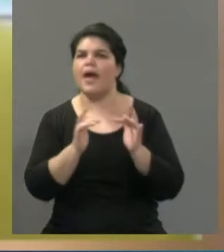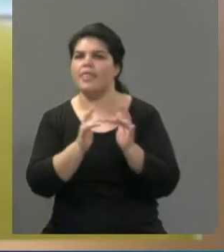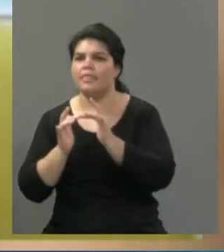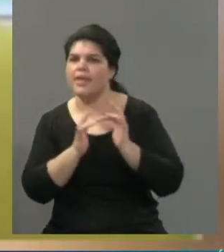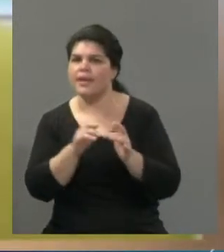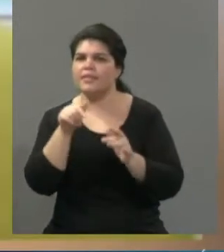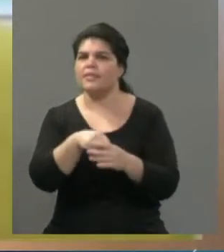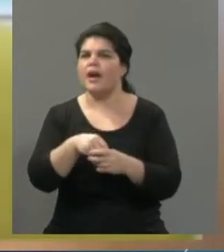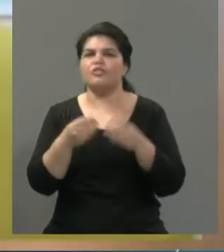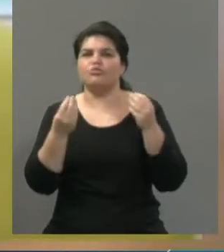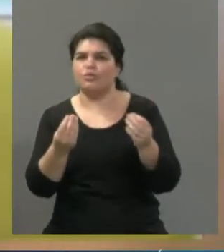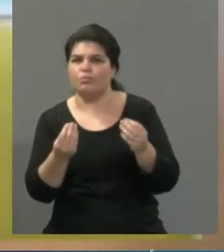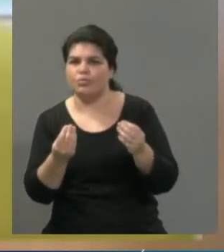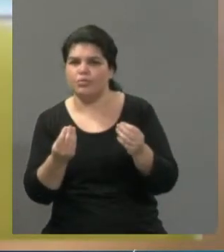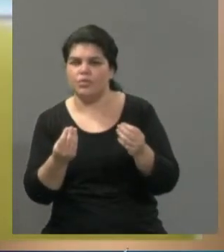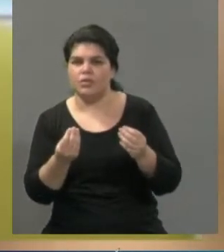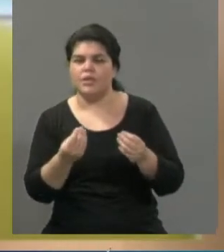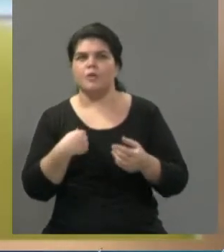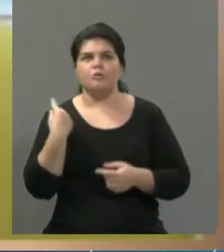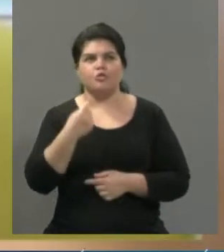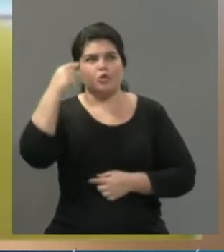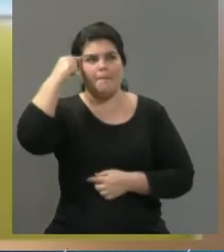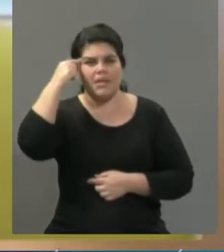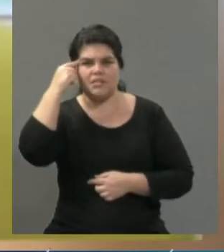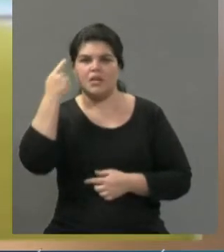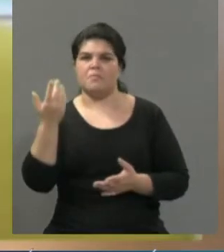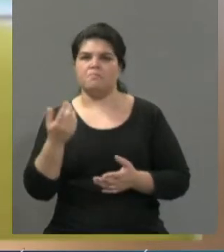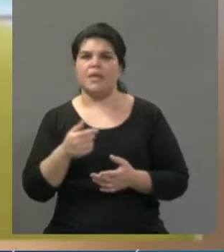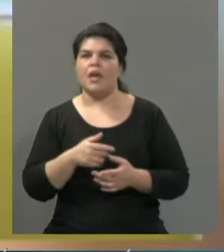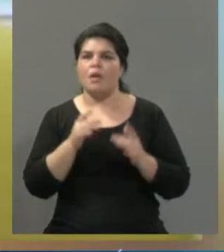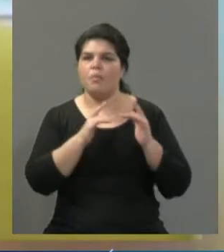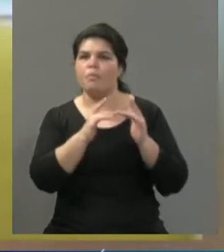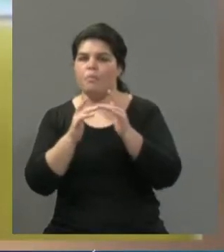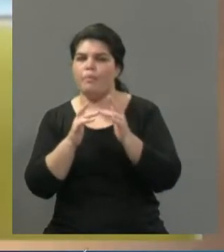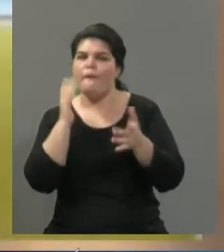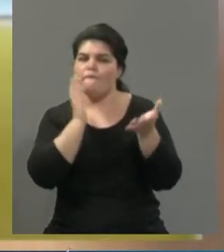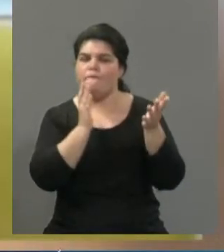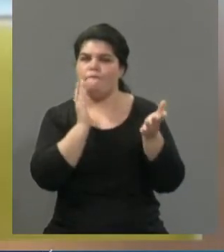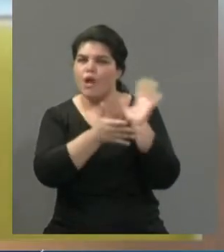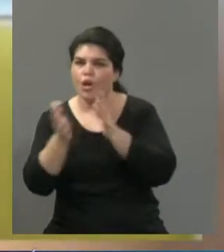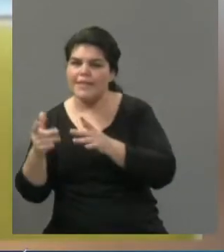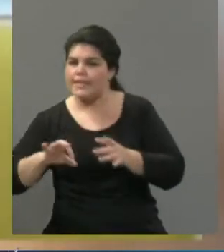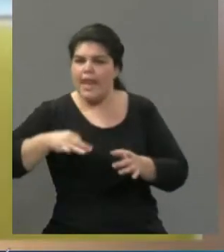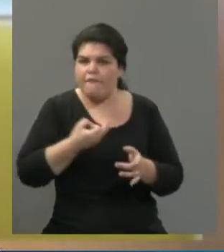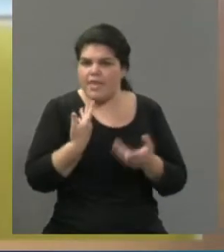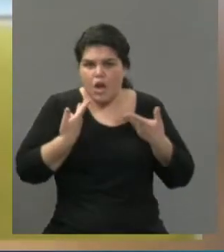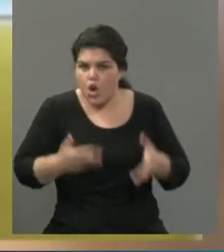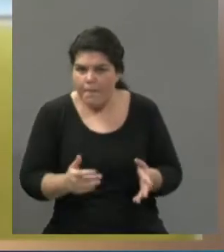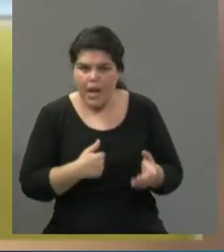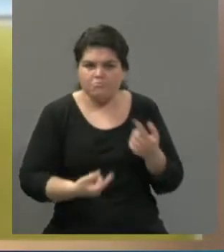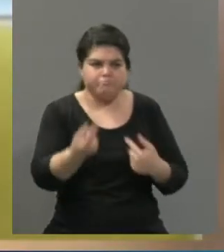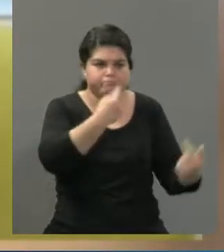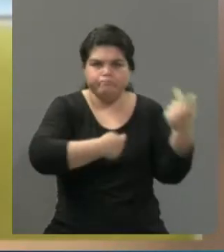violencia que conocemos en el modo, si podemos llamarle offline o analógico en la vida, al